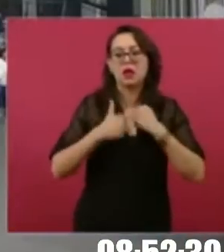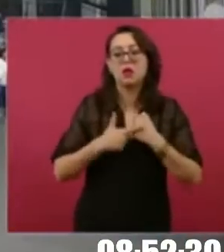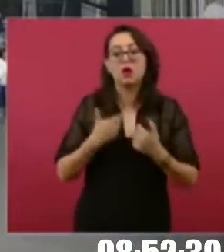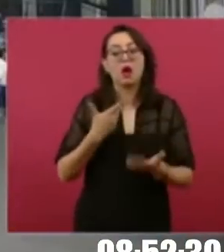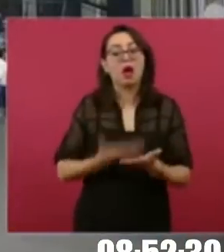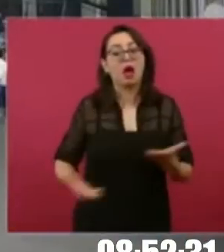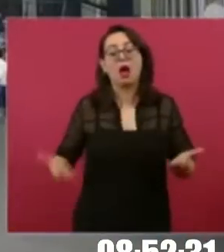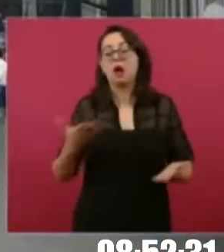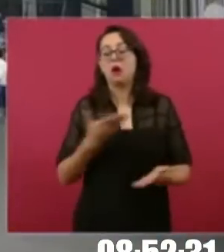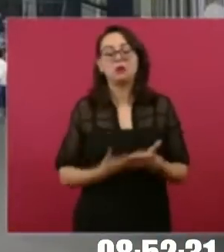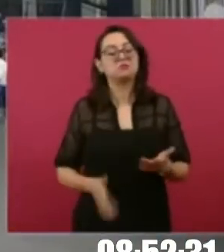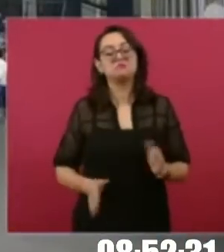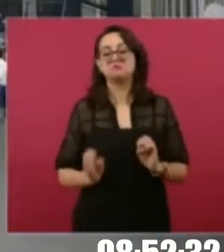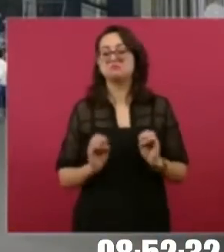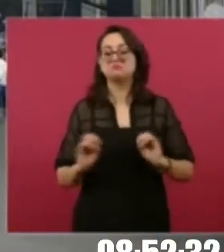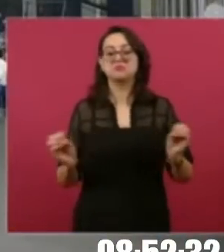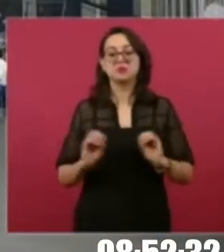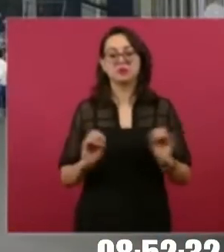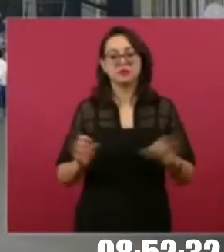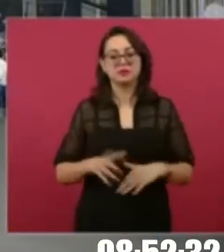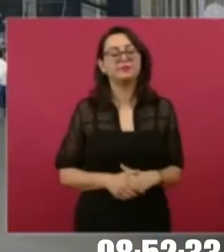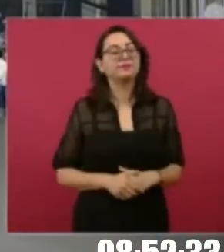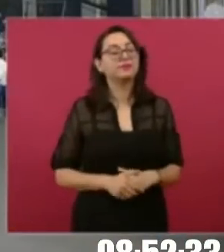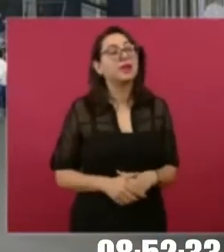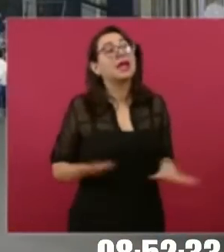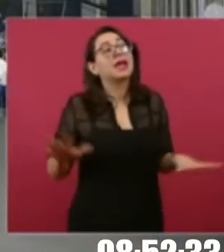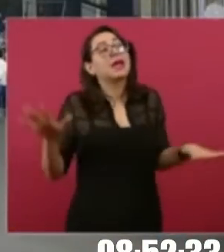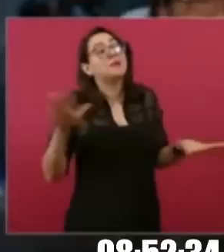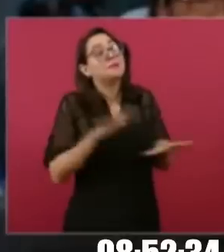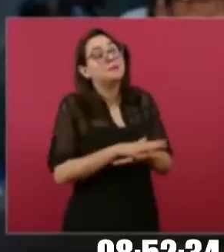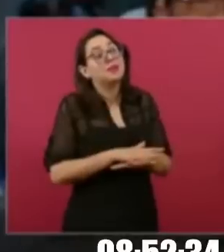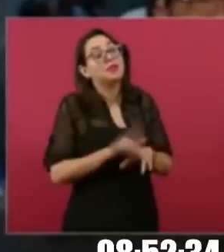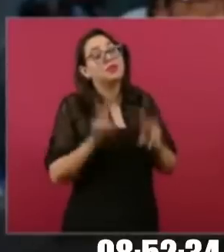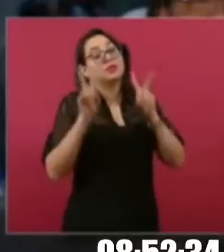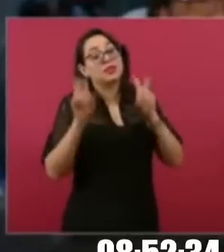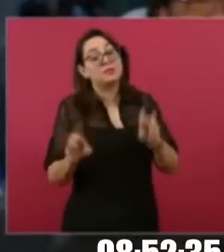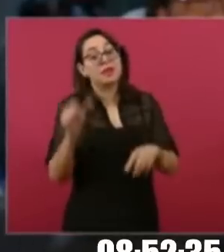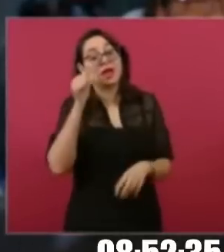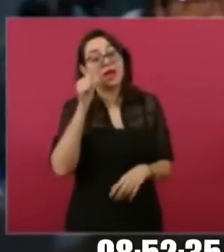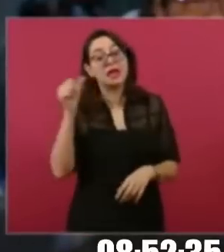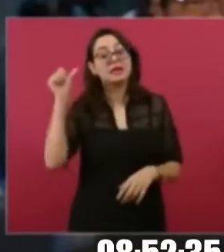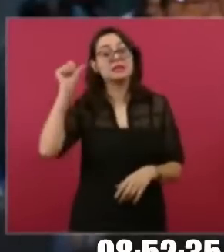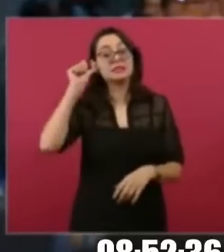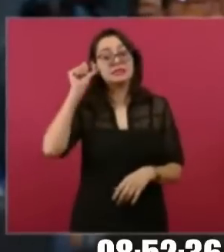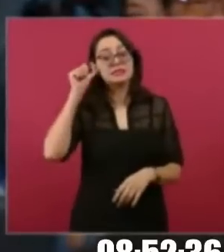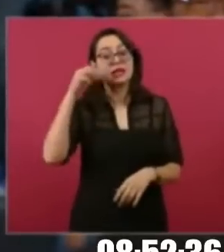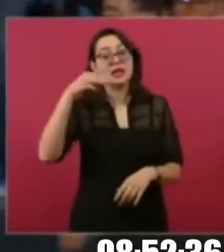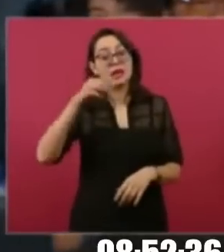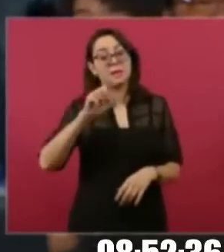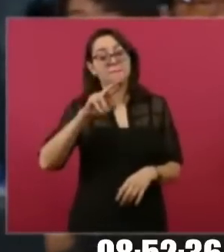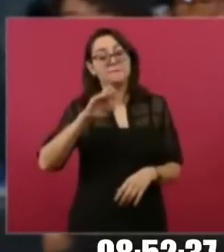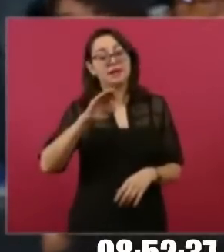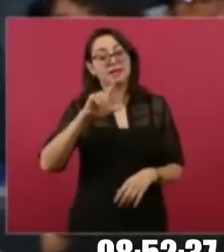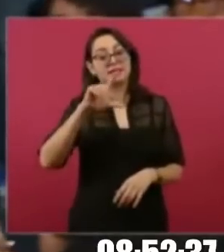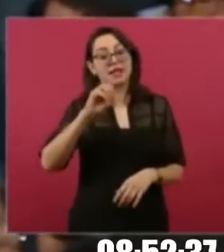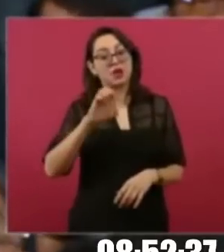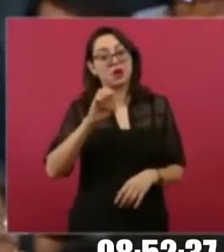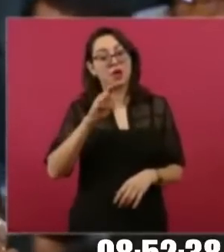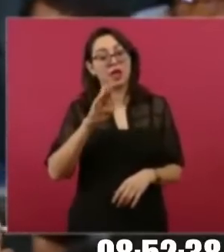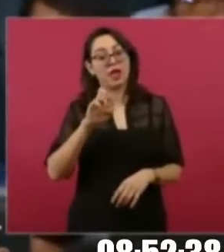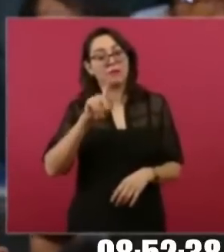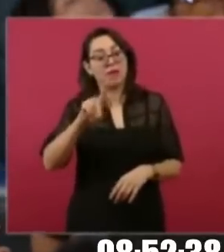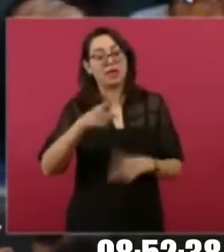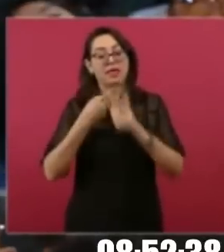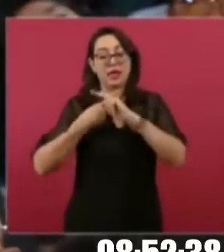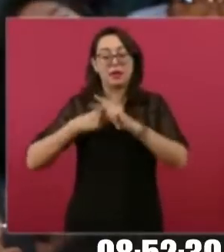Ahora sí cambiando de tema temas políticos el día de ayer Marcelo ebrard comenzó su campaña y yo sé que no le gusta mucho tocar esos temas